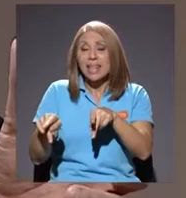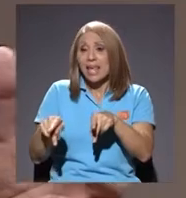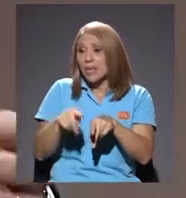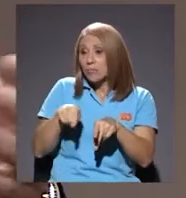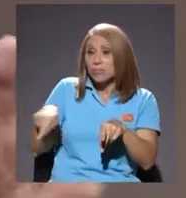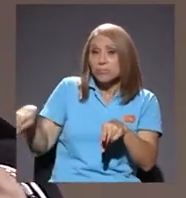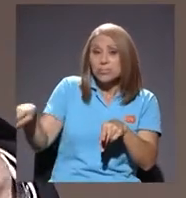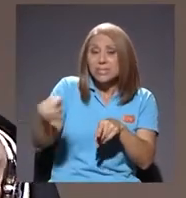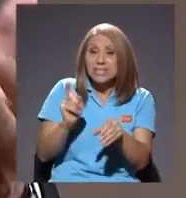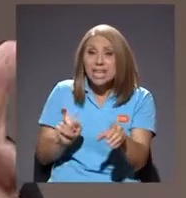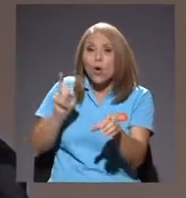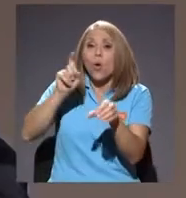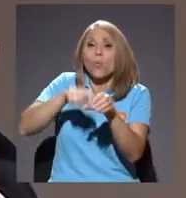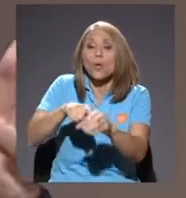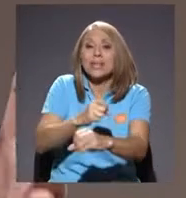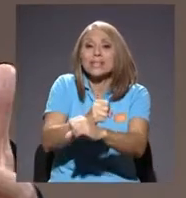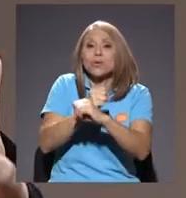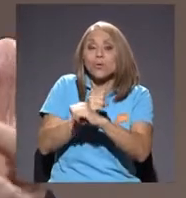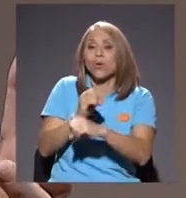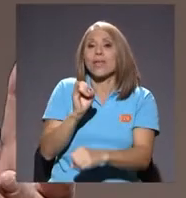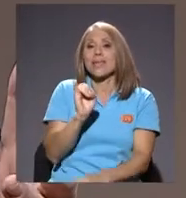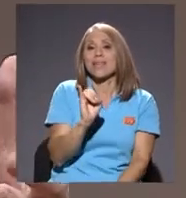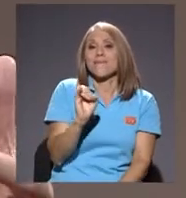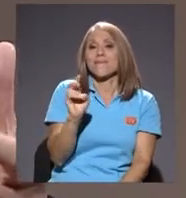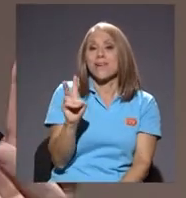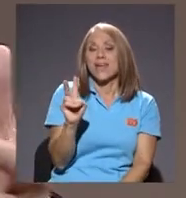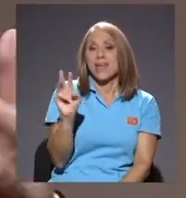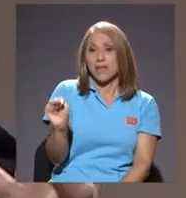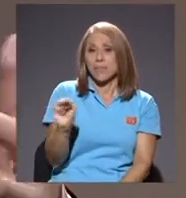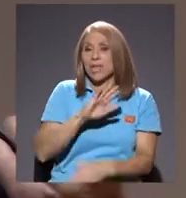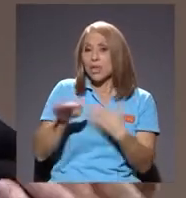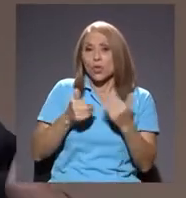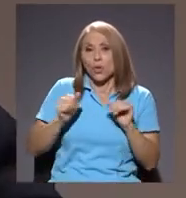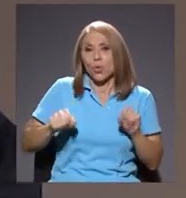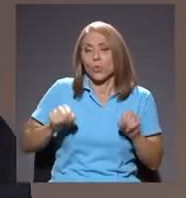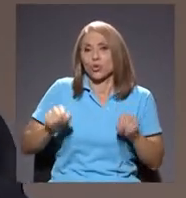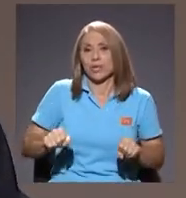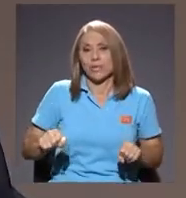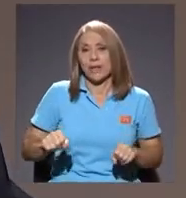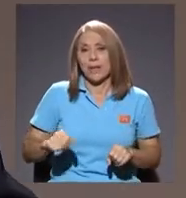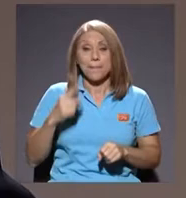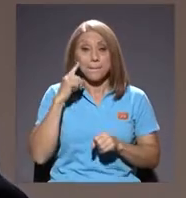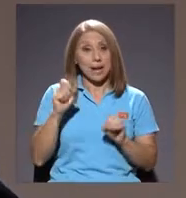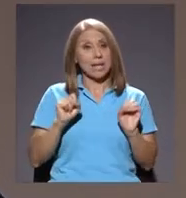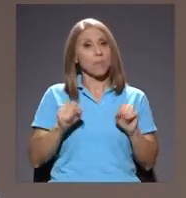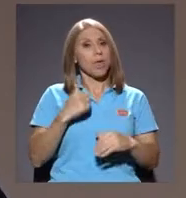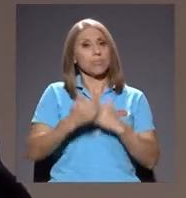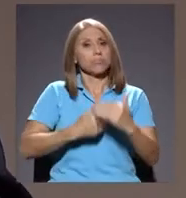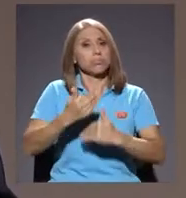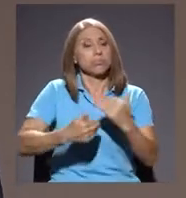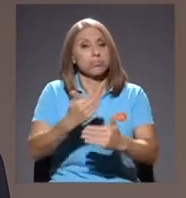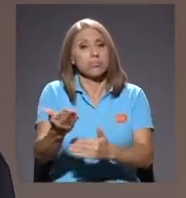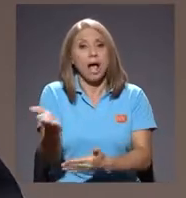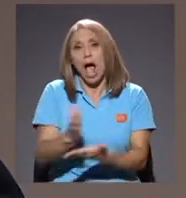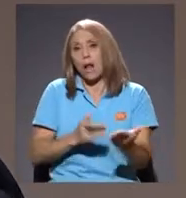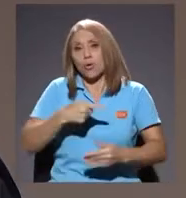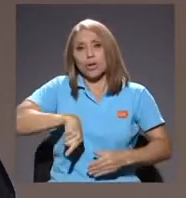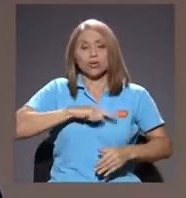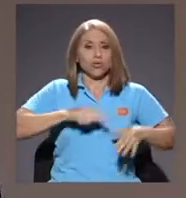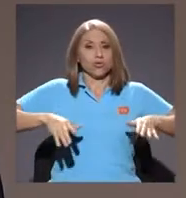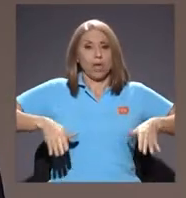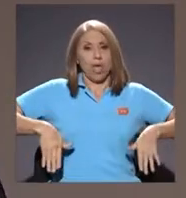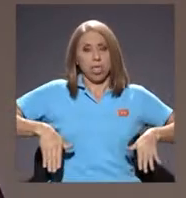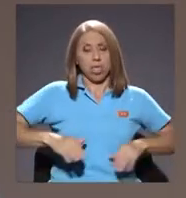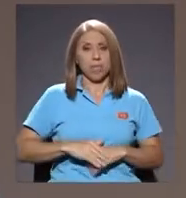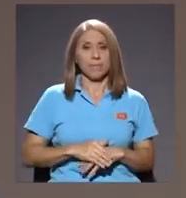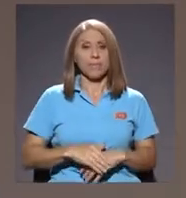en todo lo posible haciéndolo más flexible en algunas cosas que no lo hemos hecho bueno entonces a mí me preocupa un poco